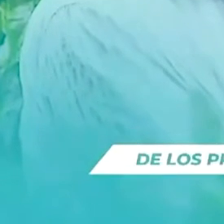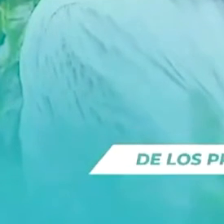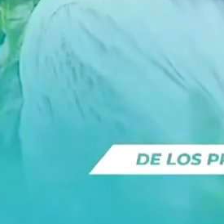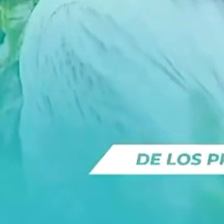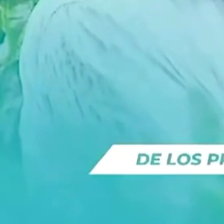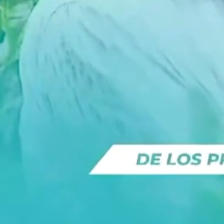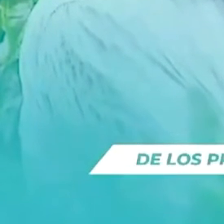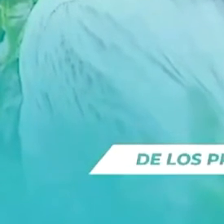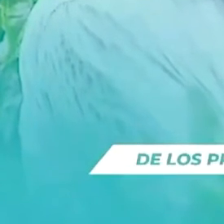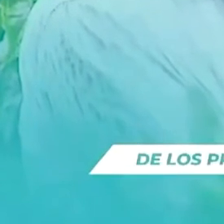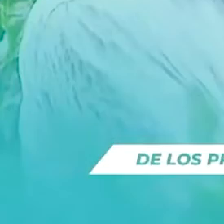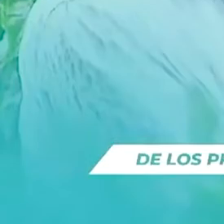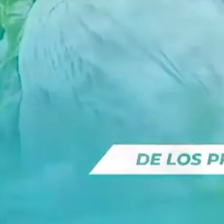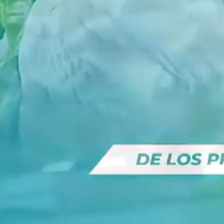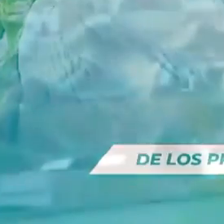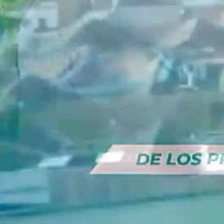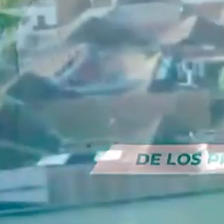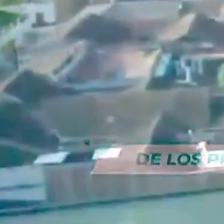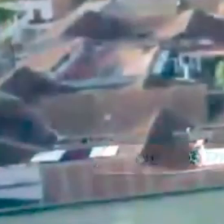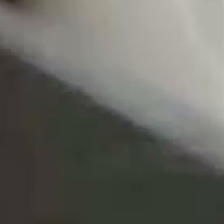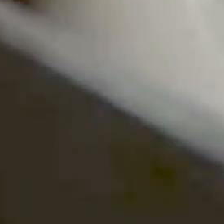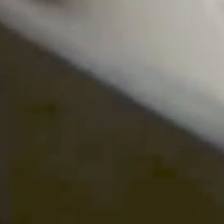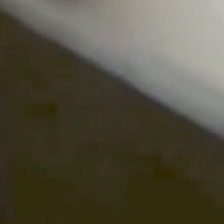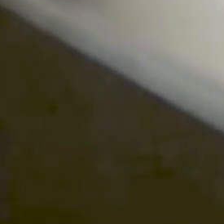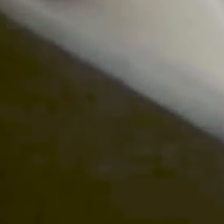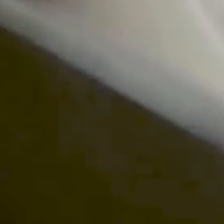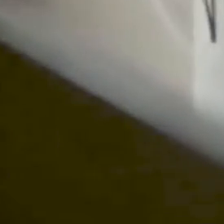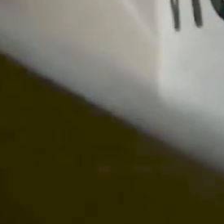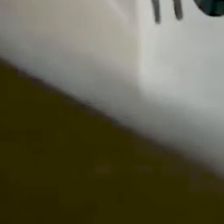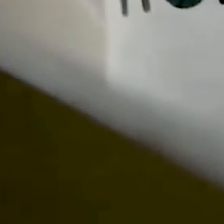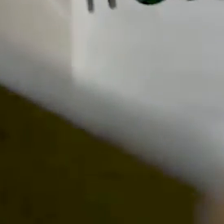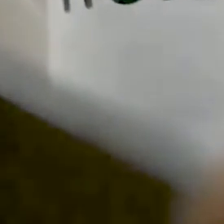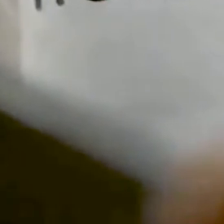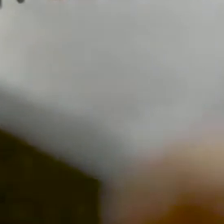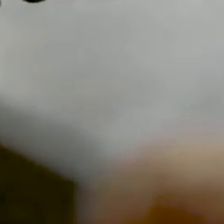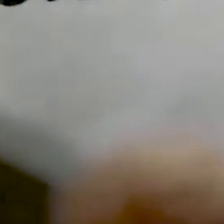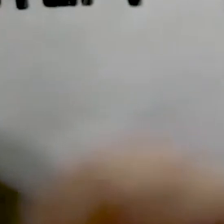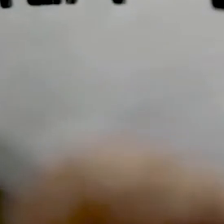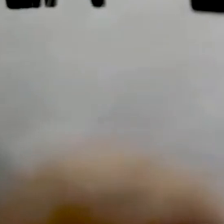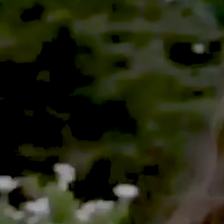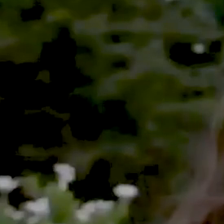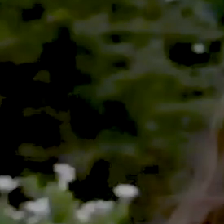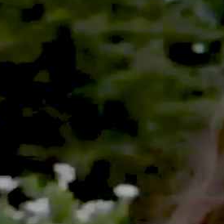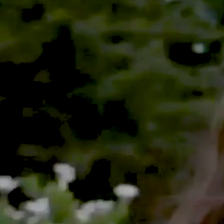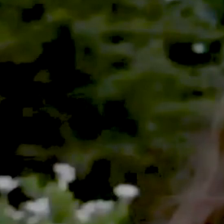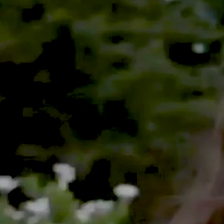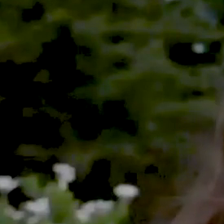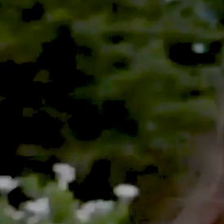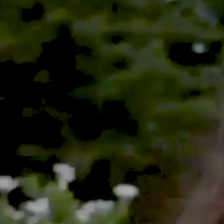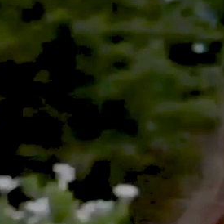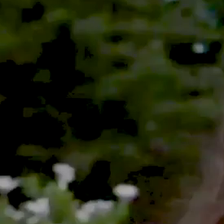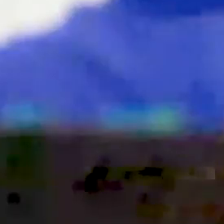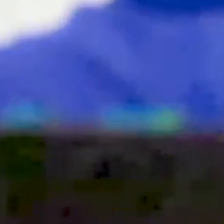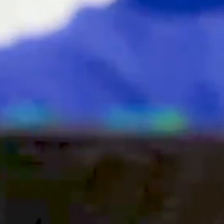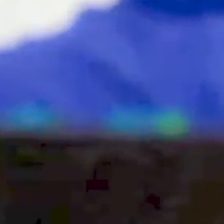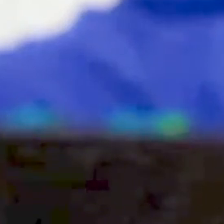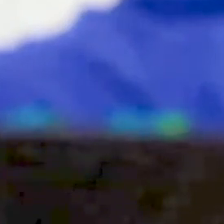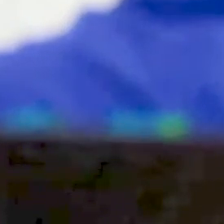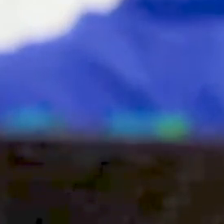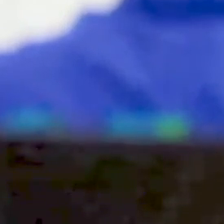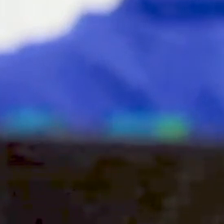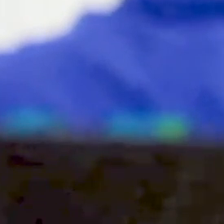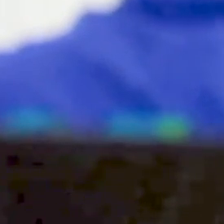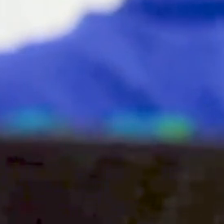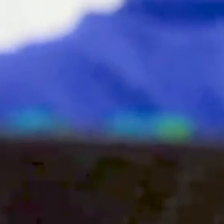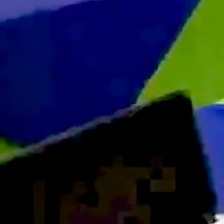programas de desarrollo con enfoque territorial y lideramos el desarrollo de diálogos con mujeres lideresas y defensoras de derechos humanos y la mesa